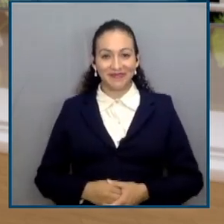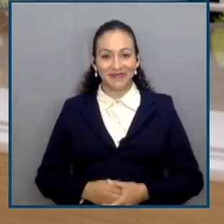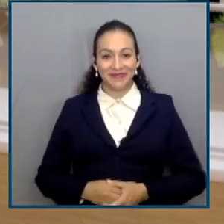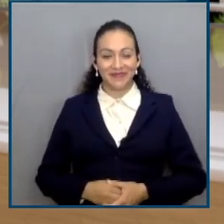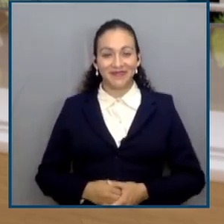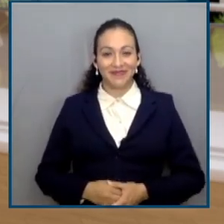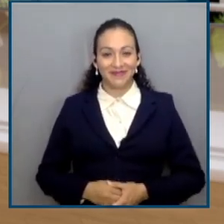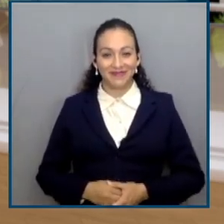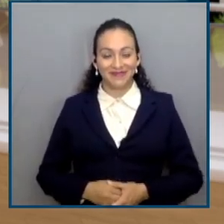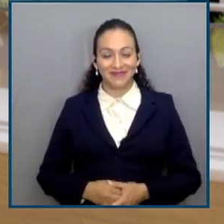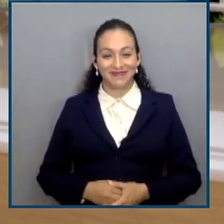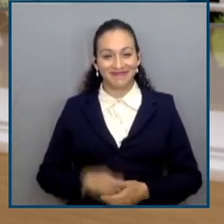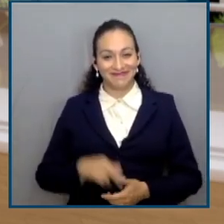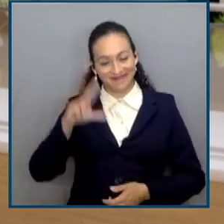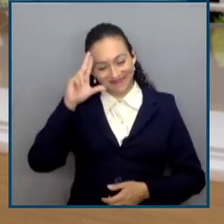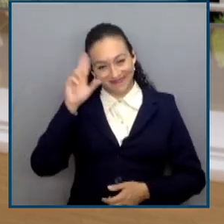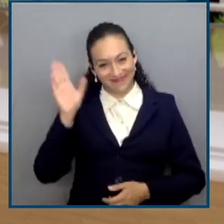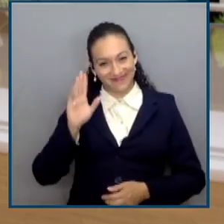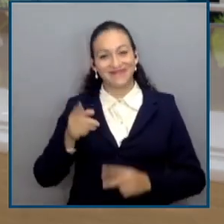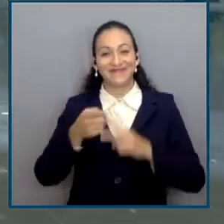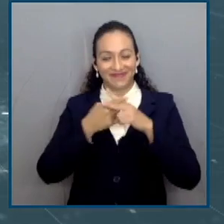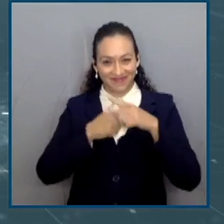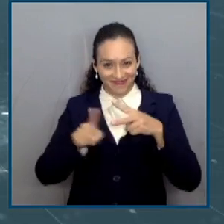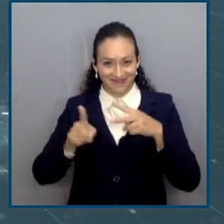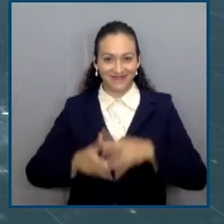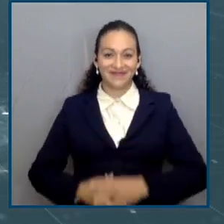Eusiris. Y es así como iniciamos.